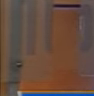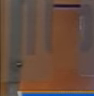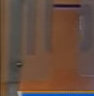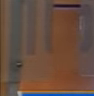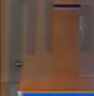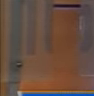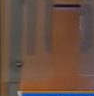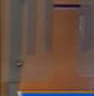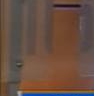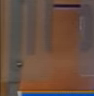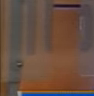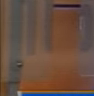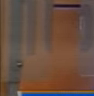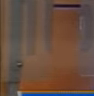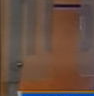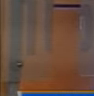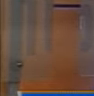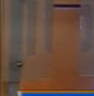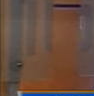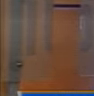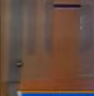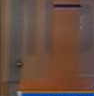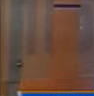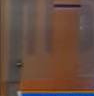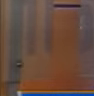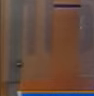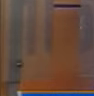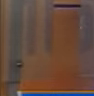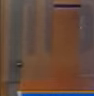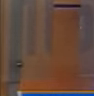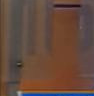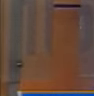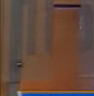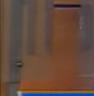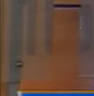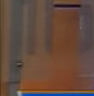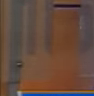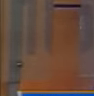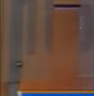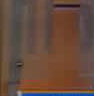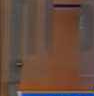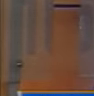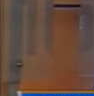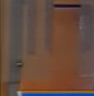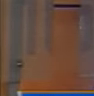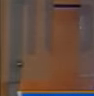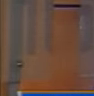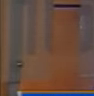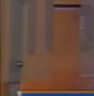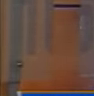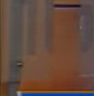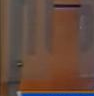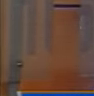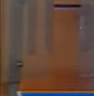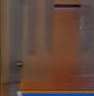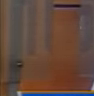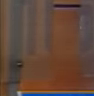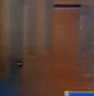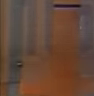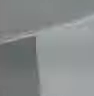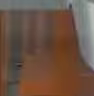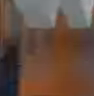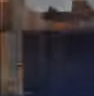Merino Machado, funcionario del gobierno de Fabián Alarcón. La operación fue coordinada por la Interpol. Informa Ana María Cañizares.